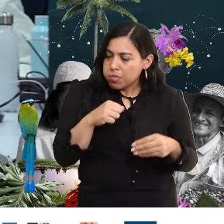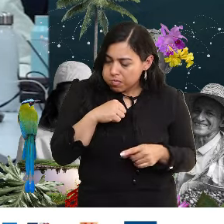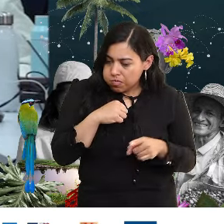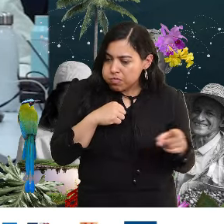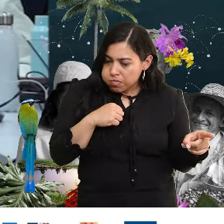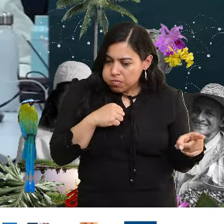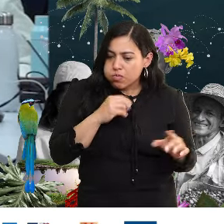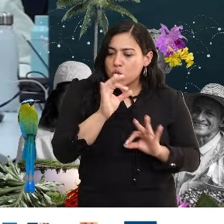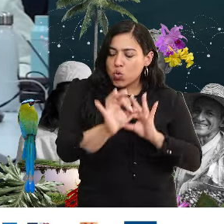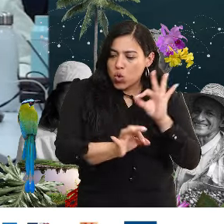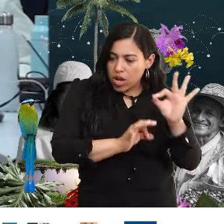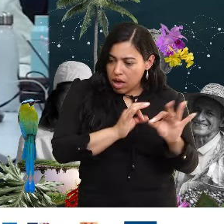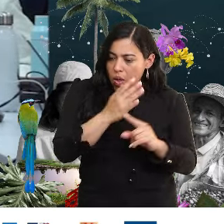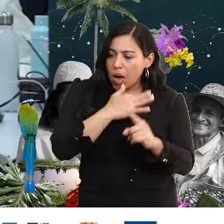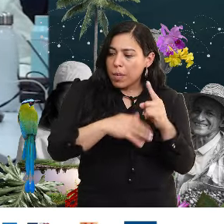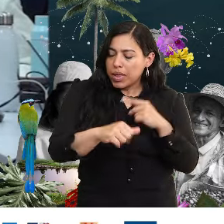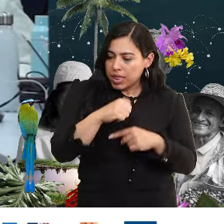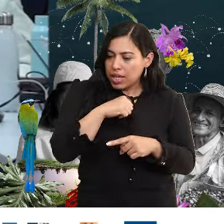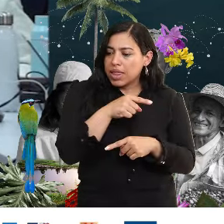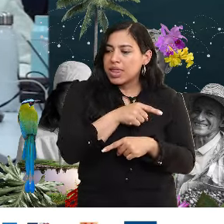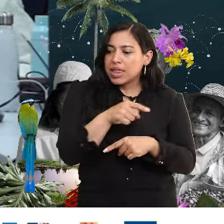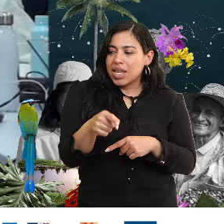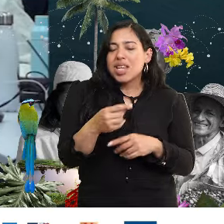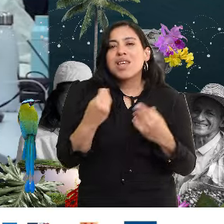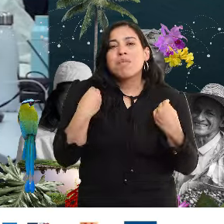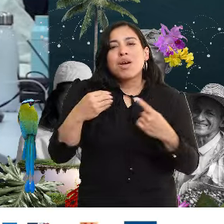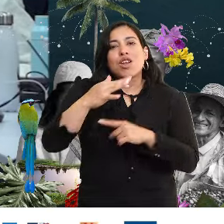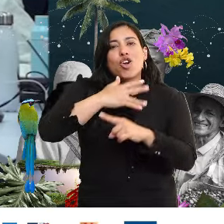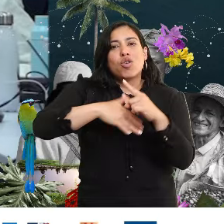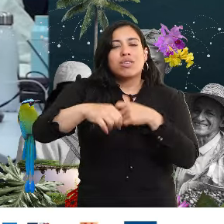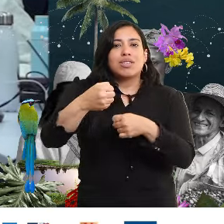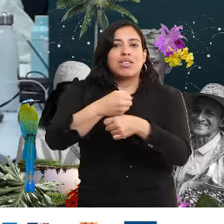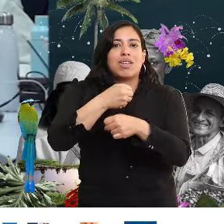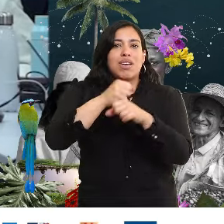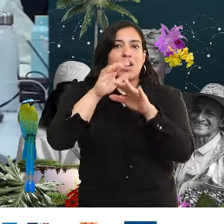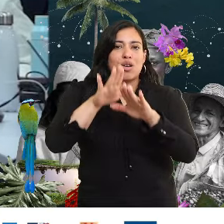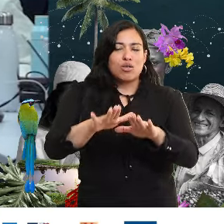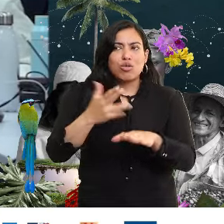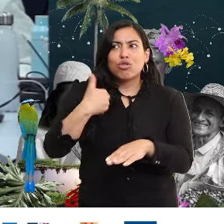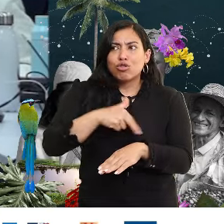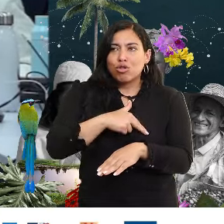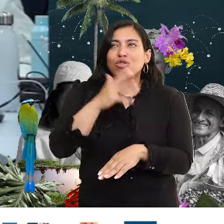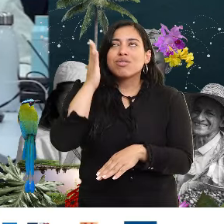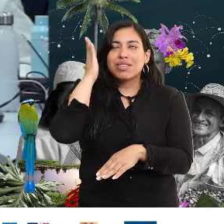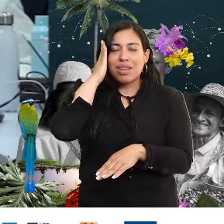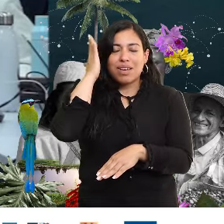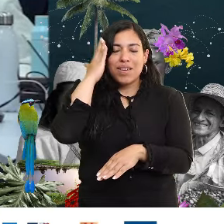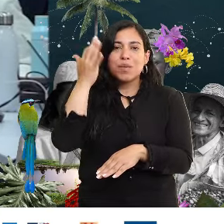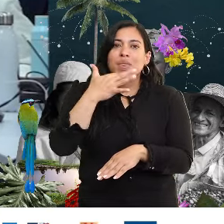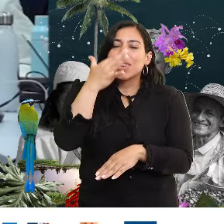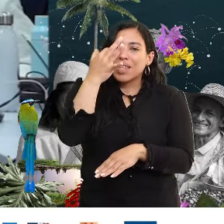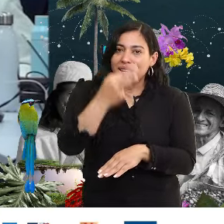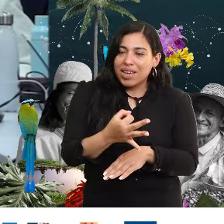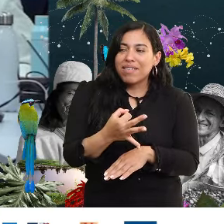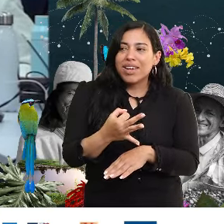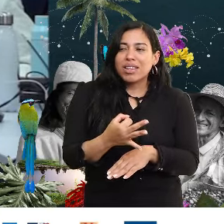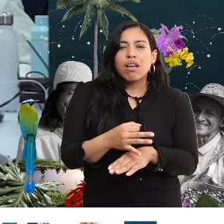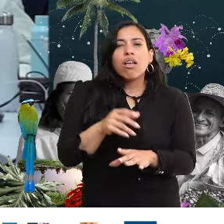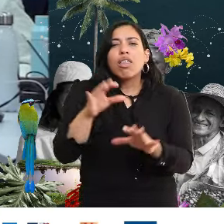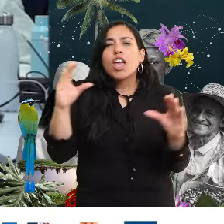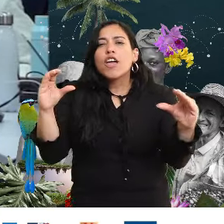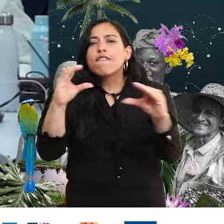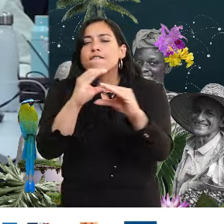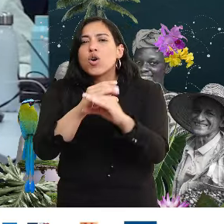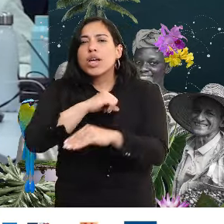de conservación y ambiental para trabajar en esos contextos. Que sabemos efectivamente apostarle a los enfoques